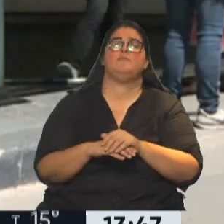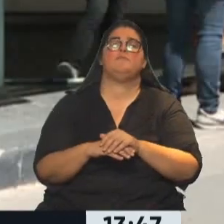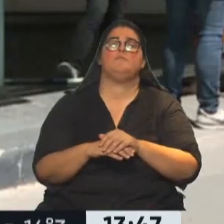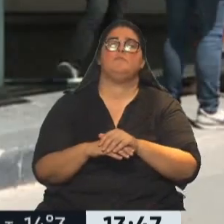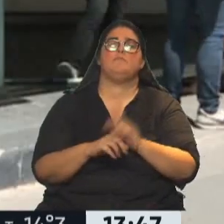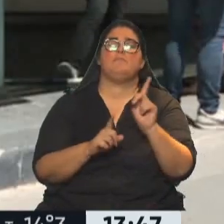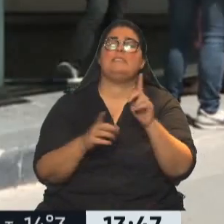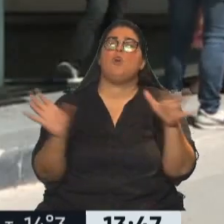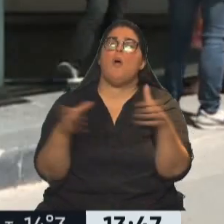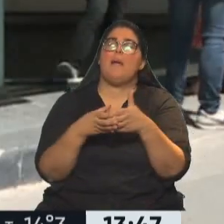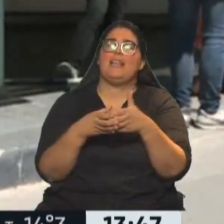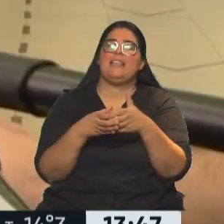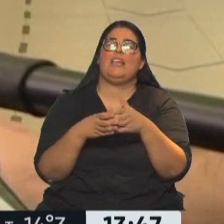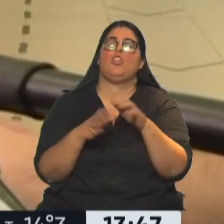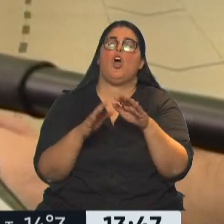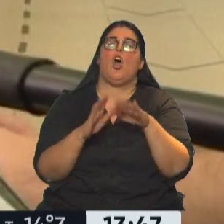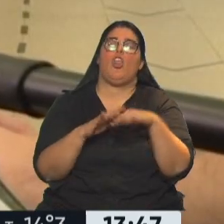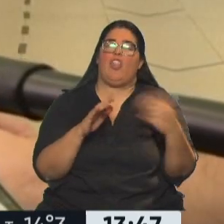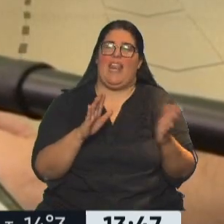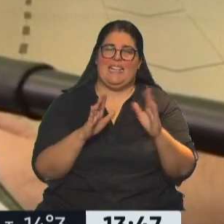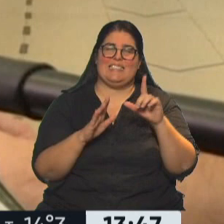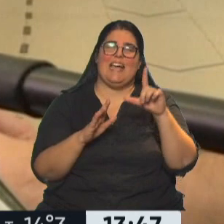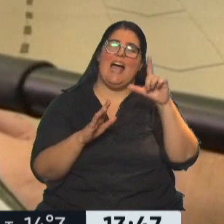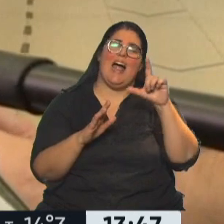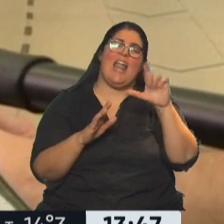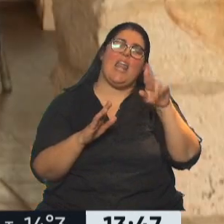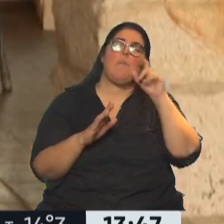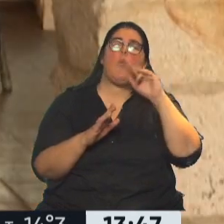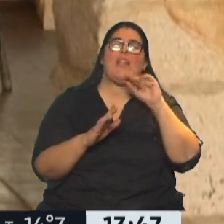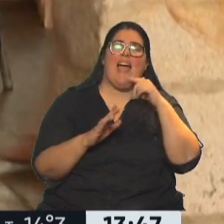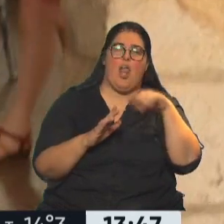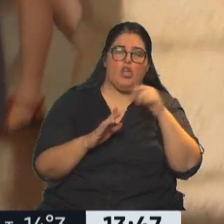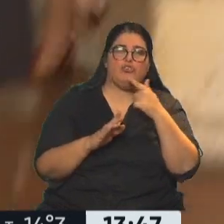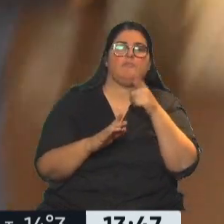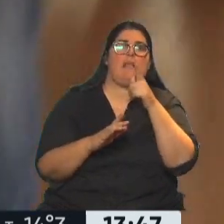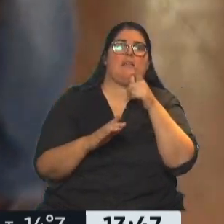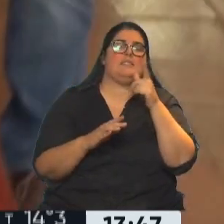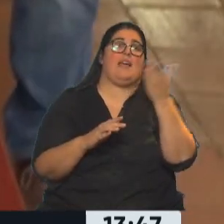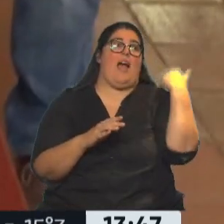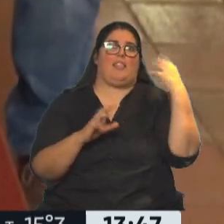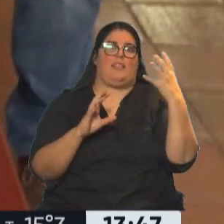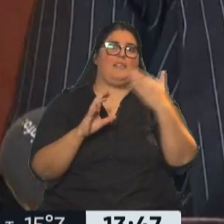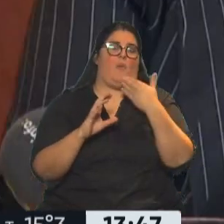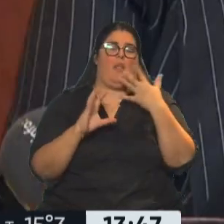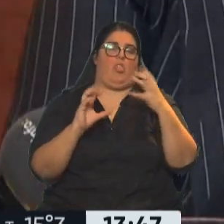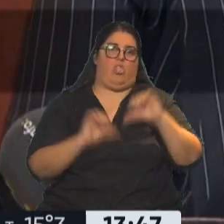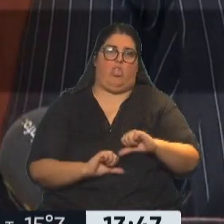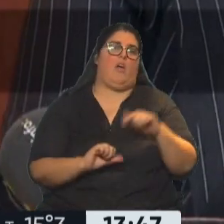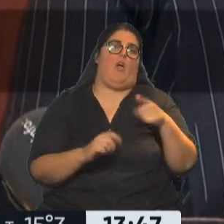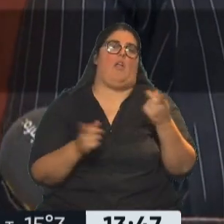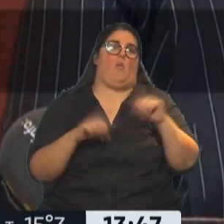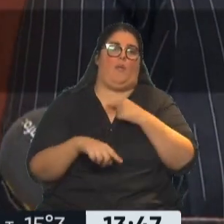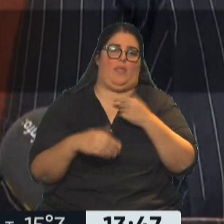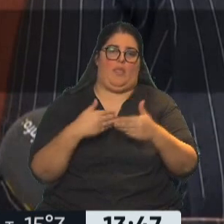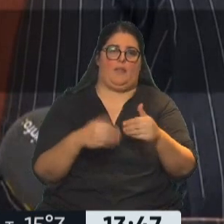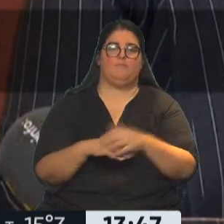tradicional partido de derecha, los republicanos, se juega su porvenir tras la dura derrota sufrida en abril. Je